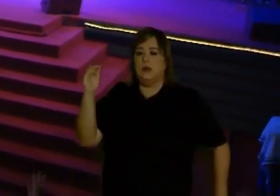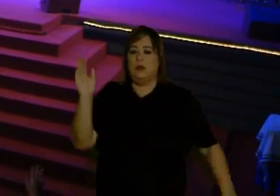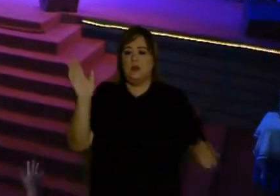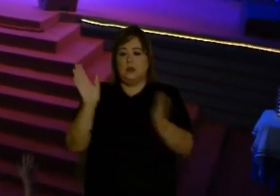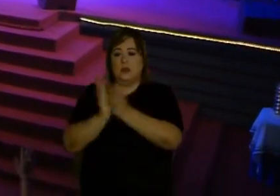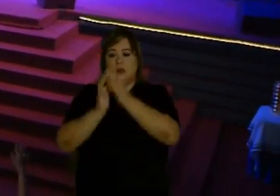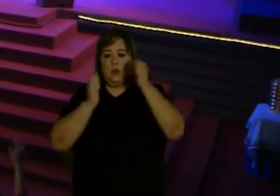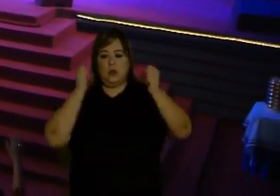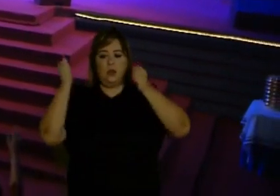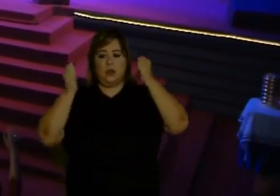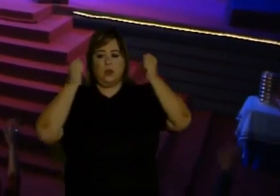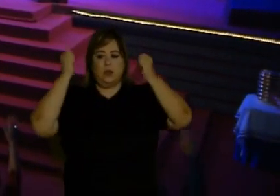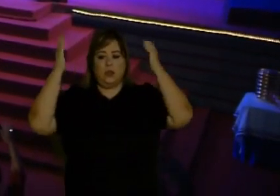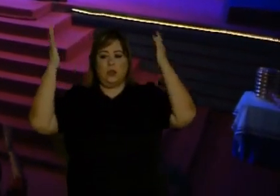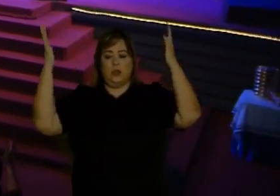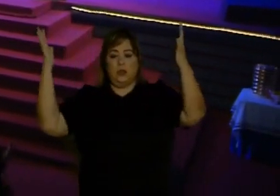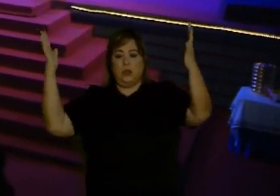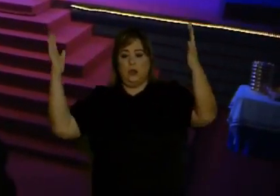Aleluya.